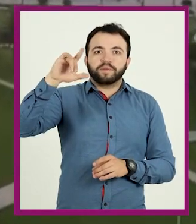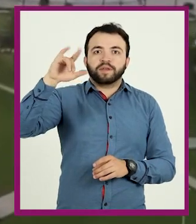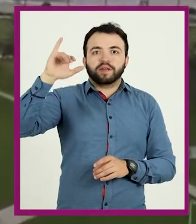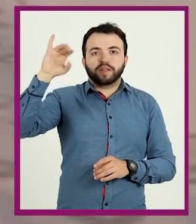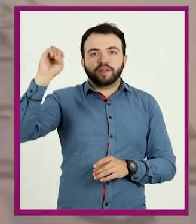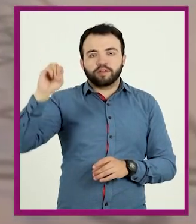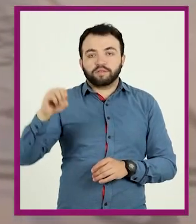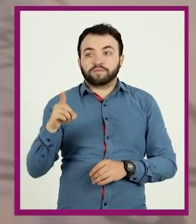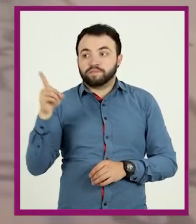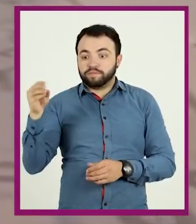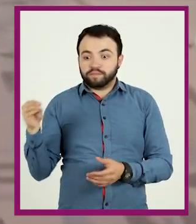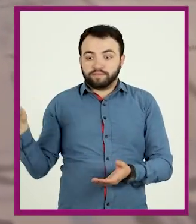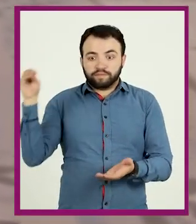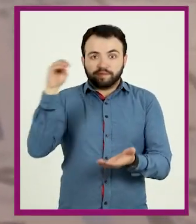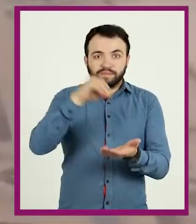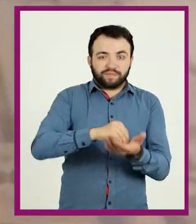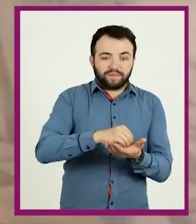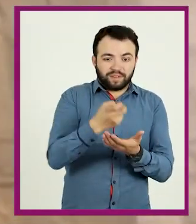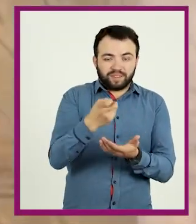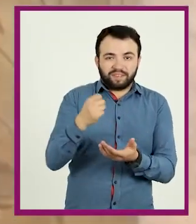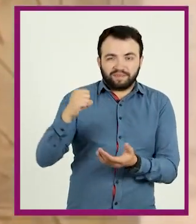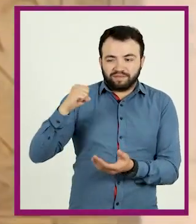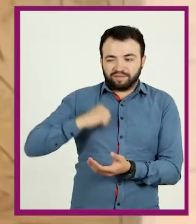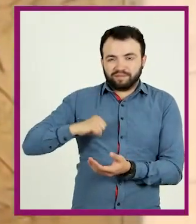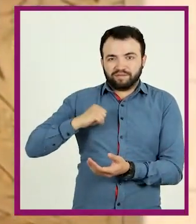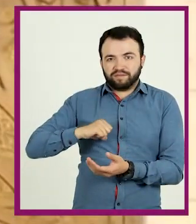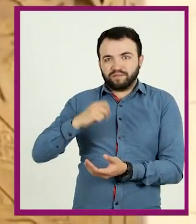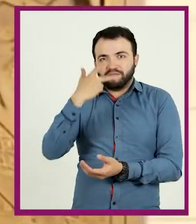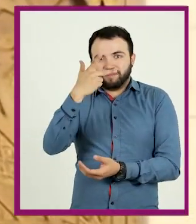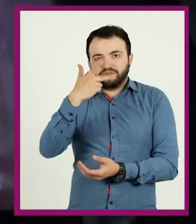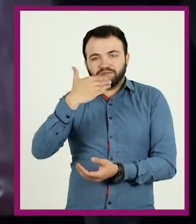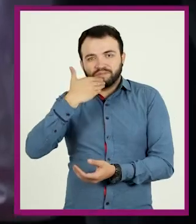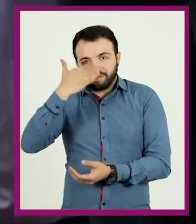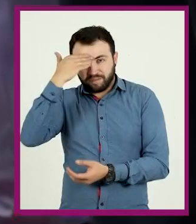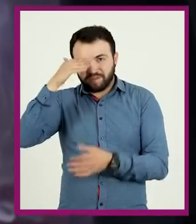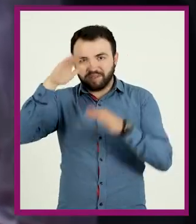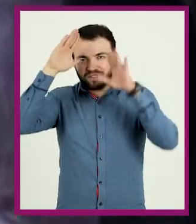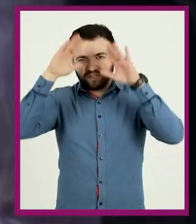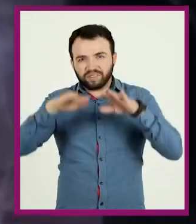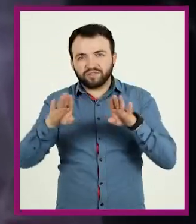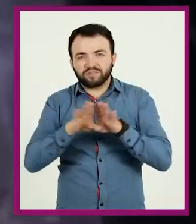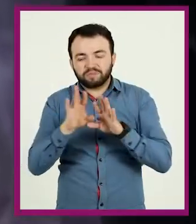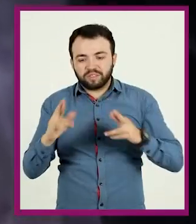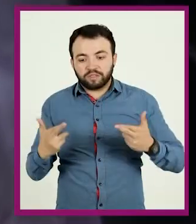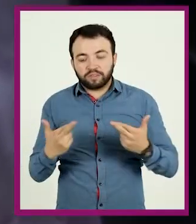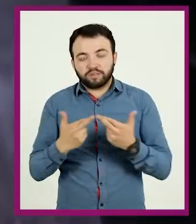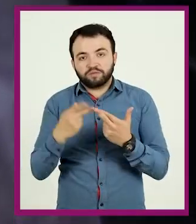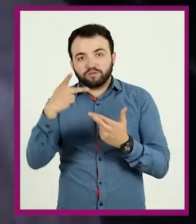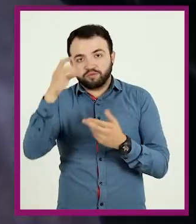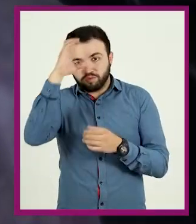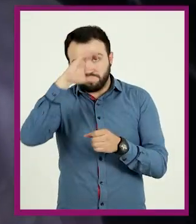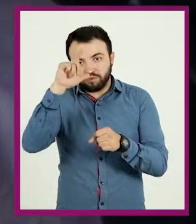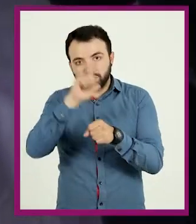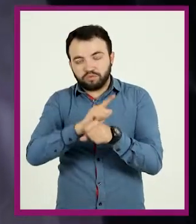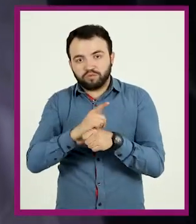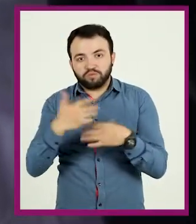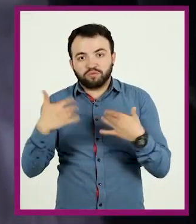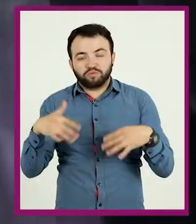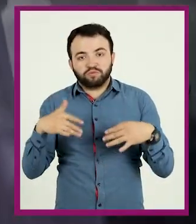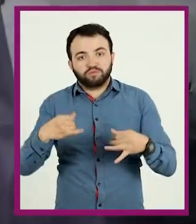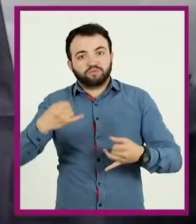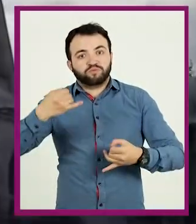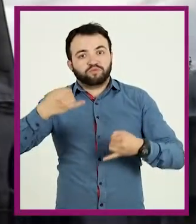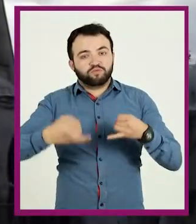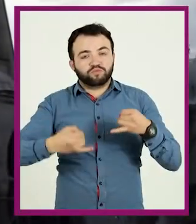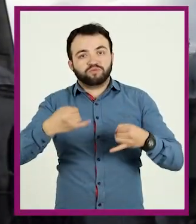Desde su introducción en estas tierras desde el siglo VIII, el Islam constituye la matriz religiosa, cultural y